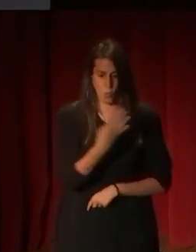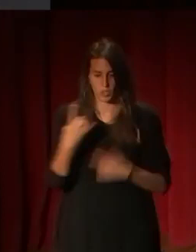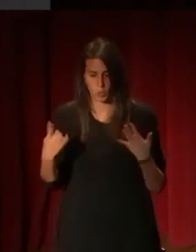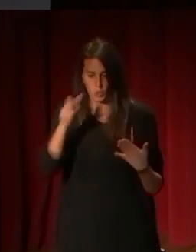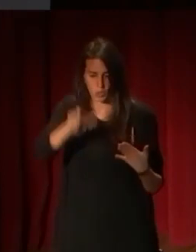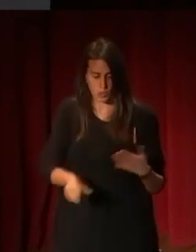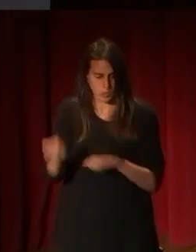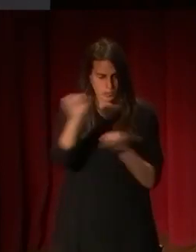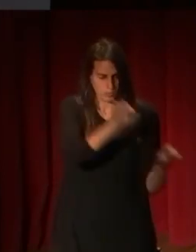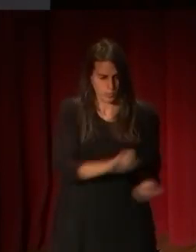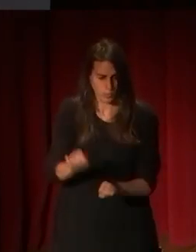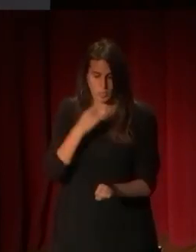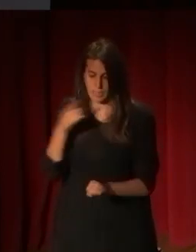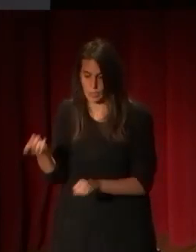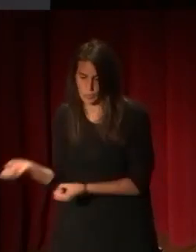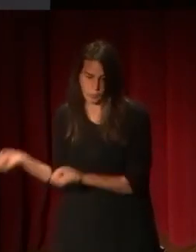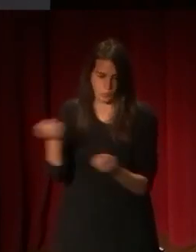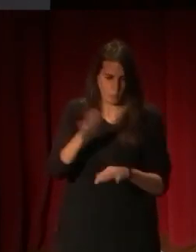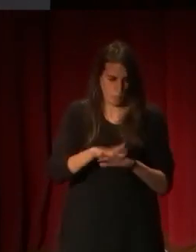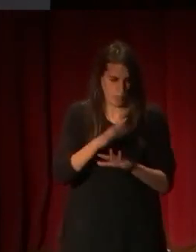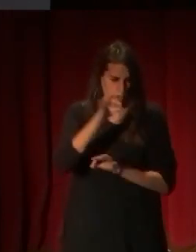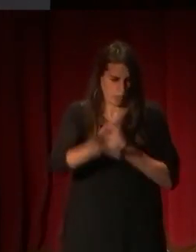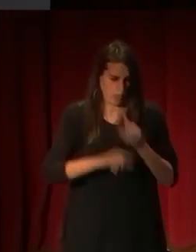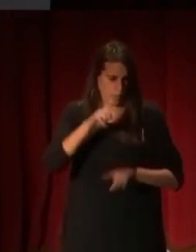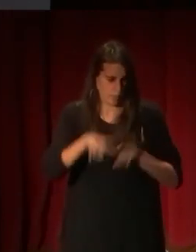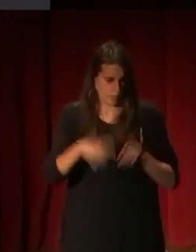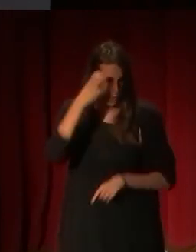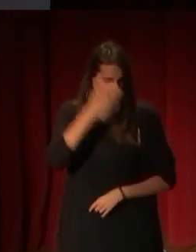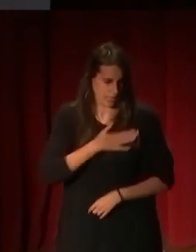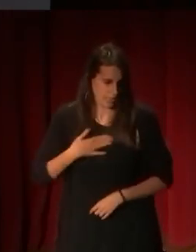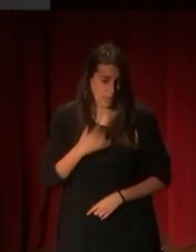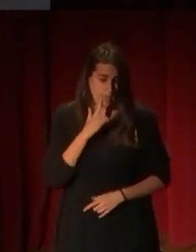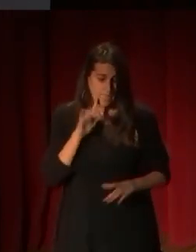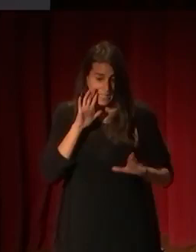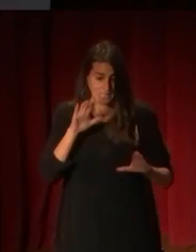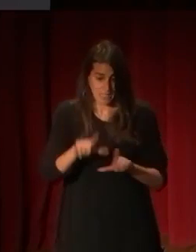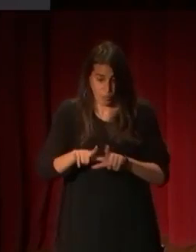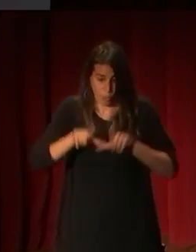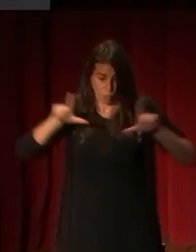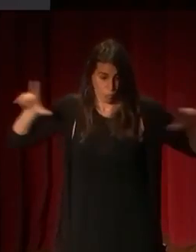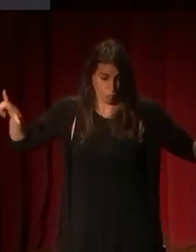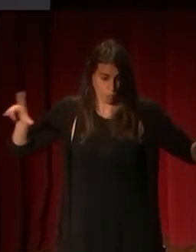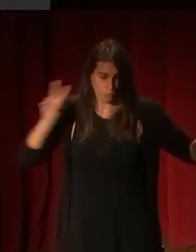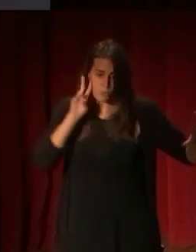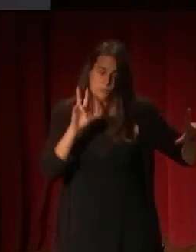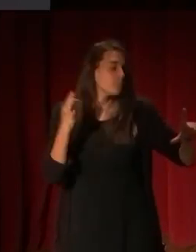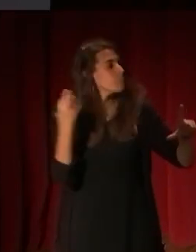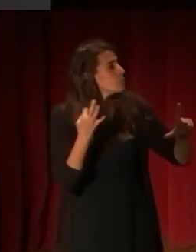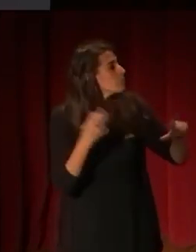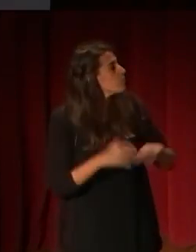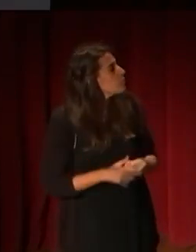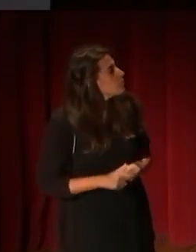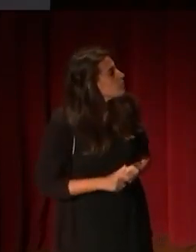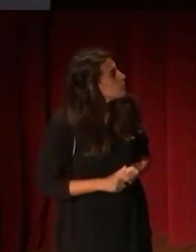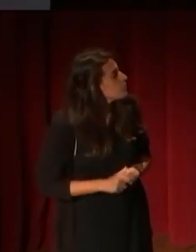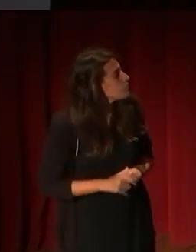traje de caballero que las transmitían si hacemos un zoom sobre esta imagen vemos que efectivamente se tuvieron que montar